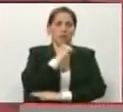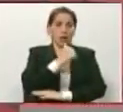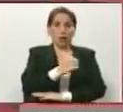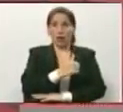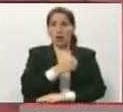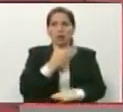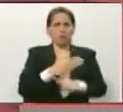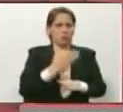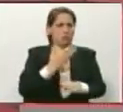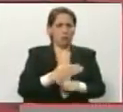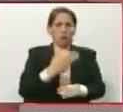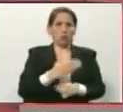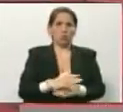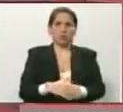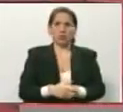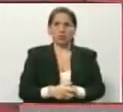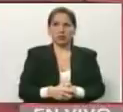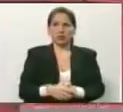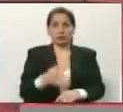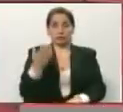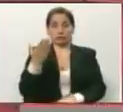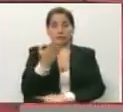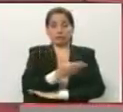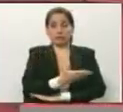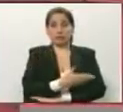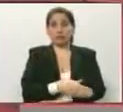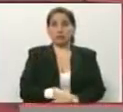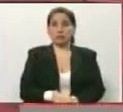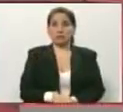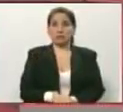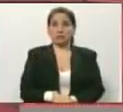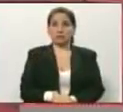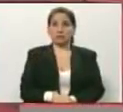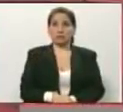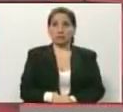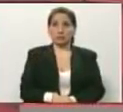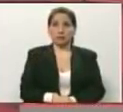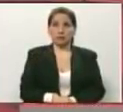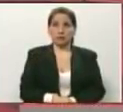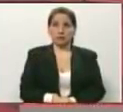para el pote, pues. Severo, pues, 10 días recto severo para el pote, así decía uno.